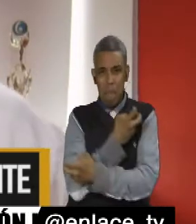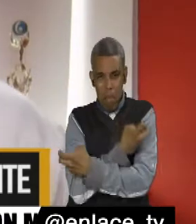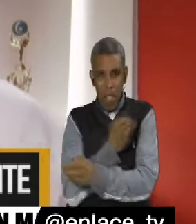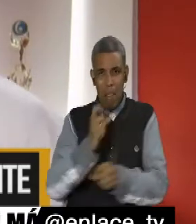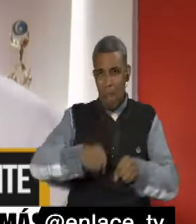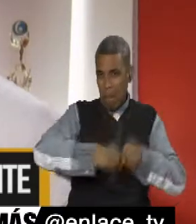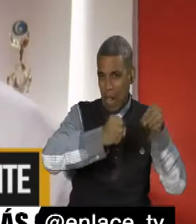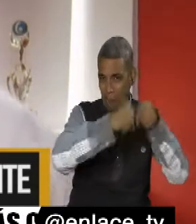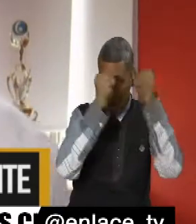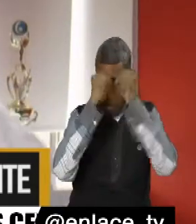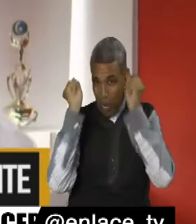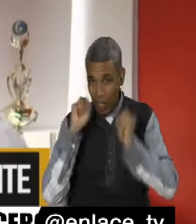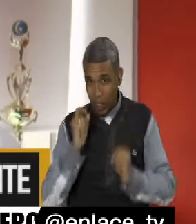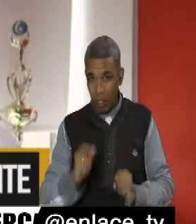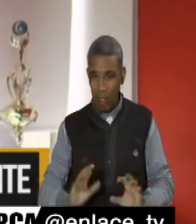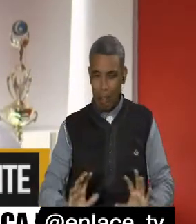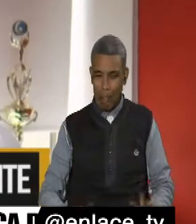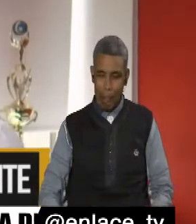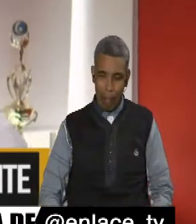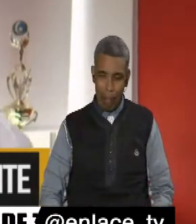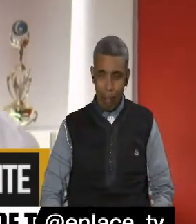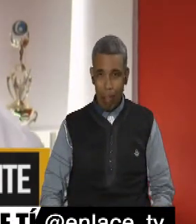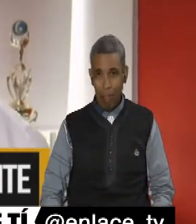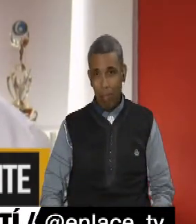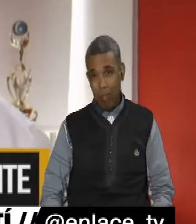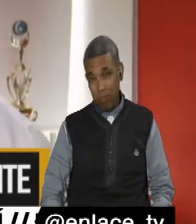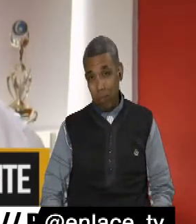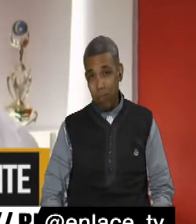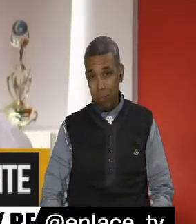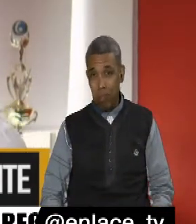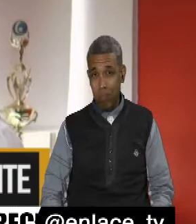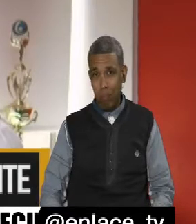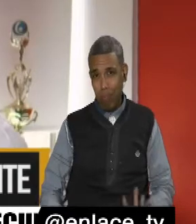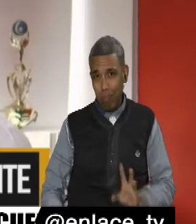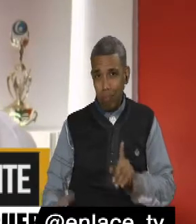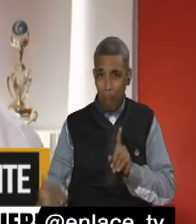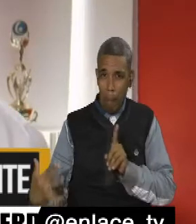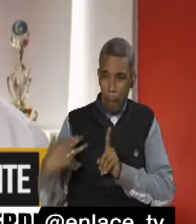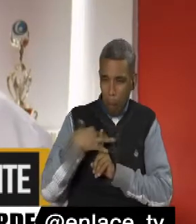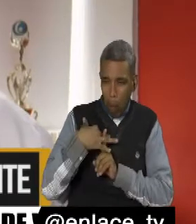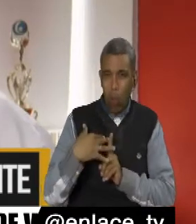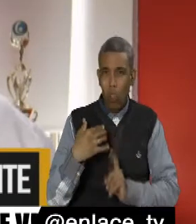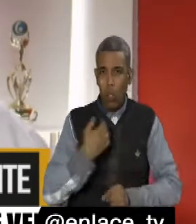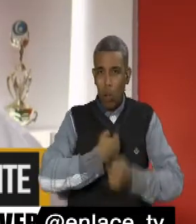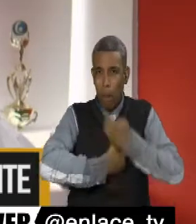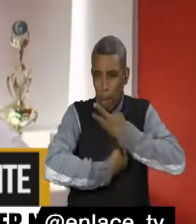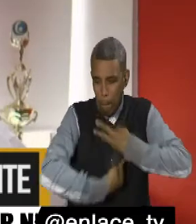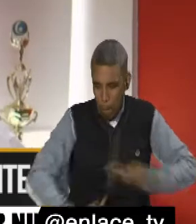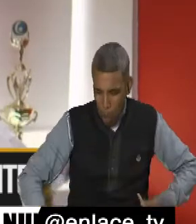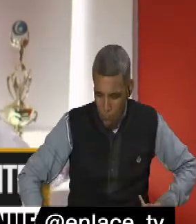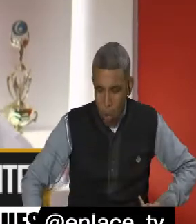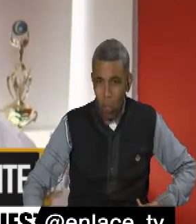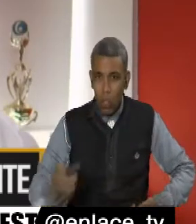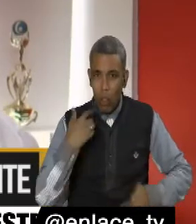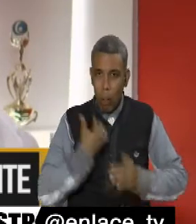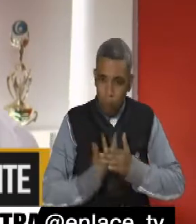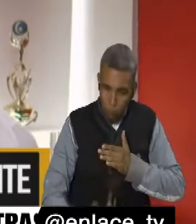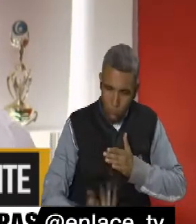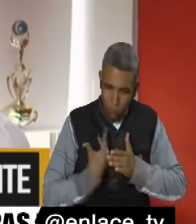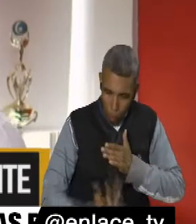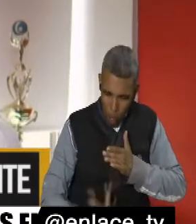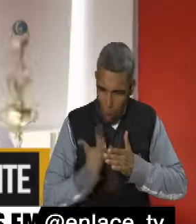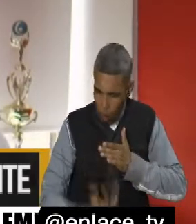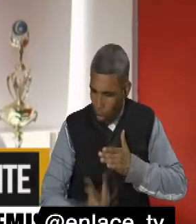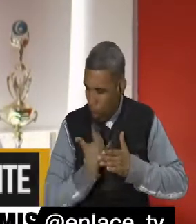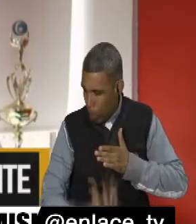también esas fracturas a nivel de los miembros inferiores produjo lesiones vasculares importantes que produjo un sangrado a su vez,